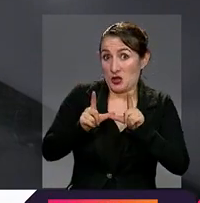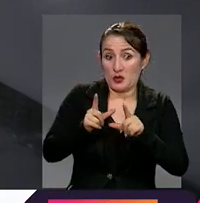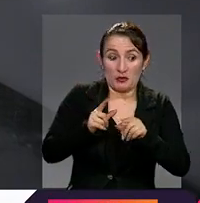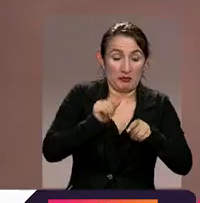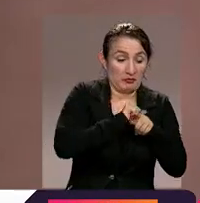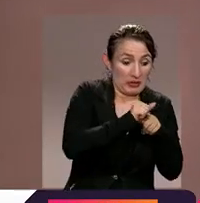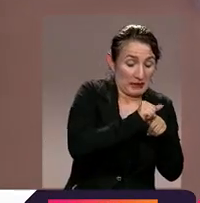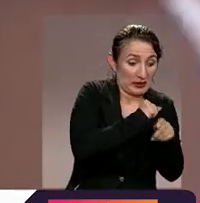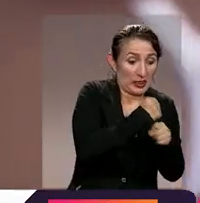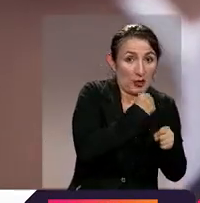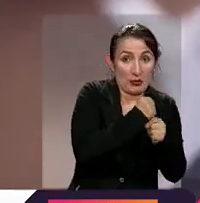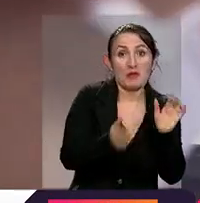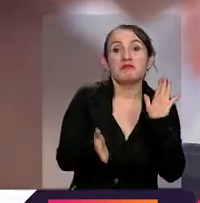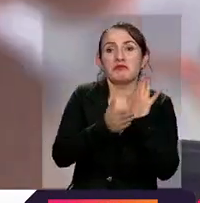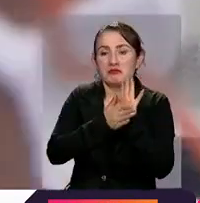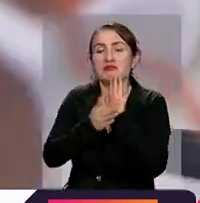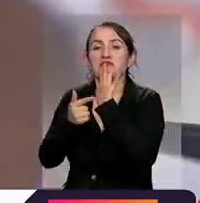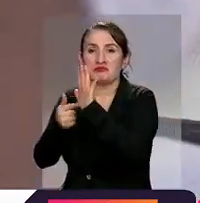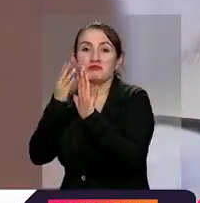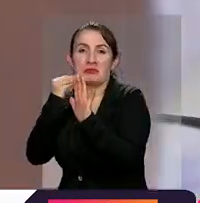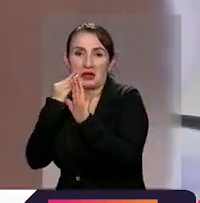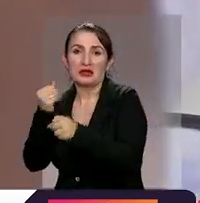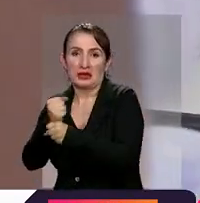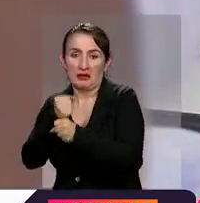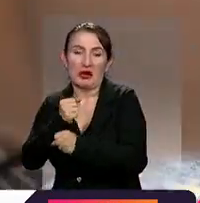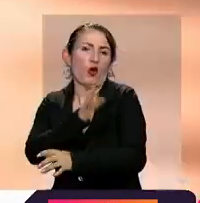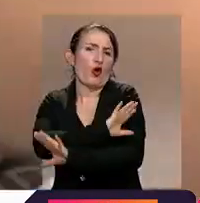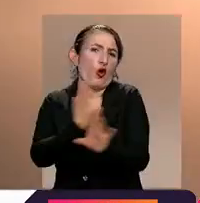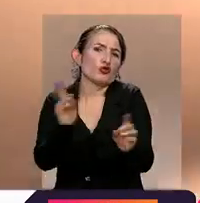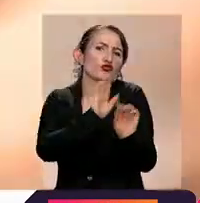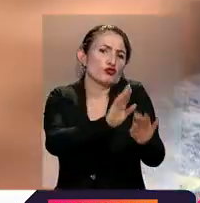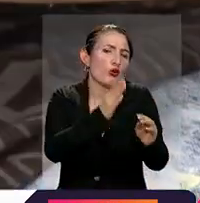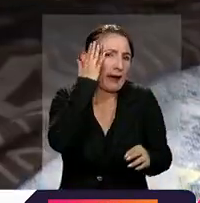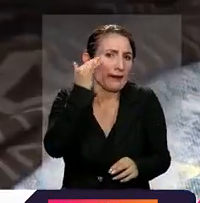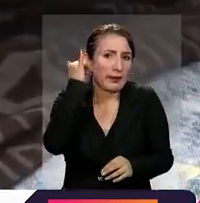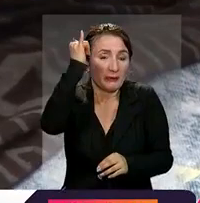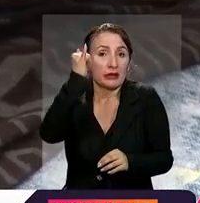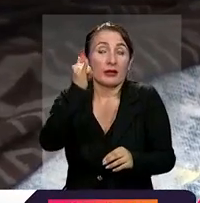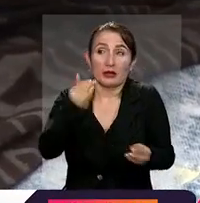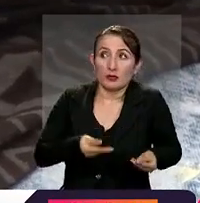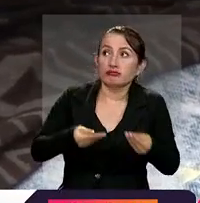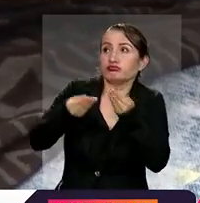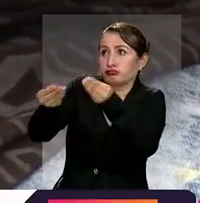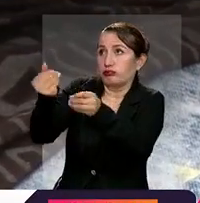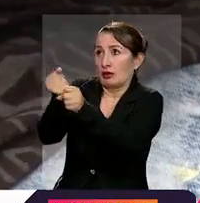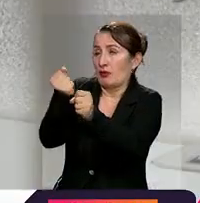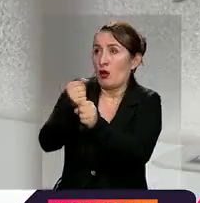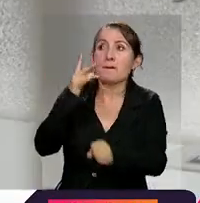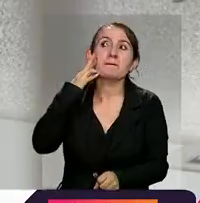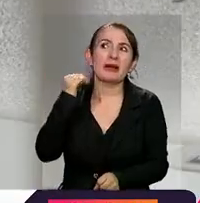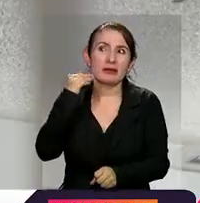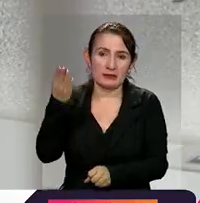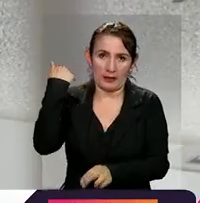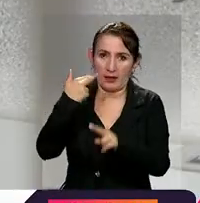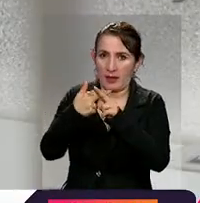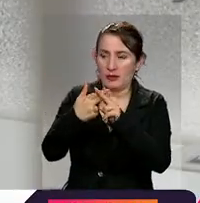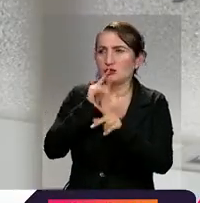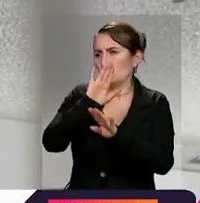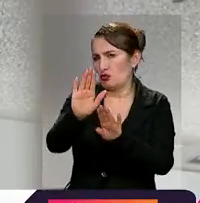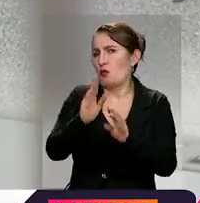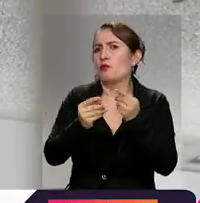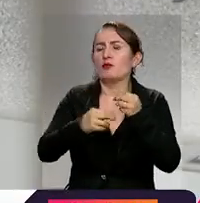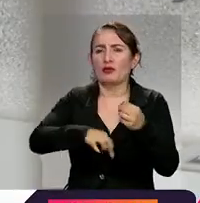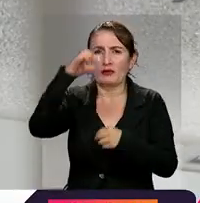las prácticas laborales propias de la profesión o disciplina académica, para que sea tenida en cuenta como experiencia profesional. De esta manera se facilita